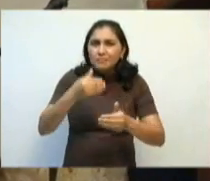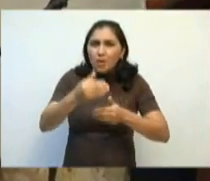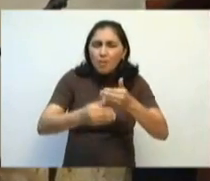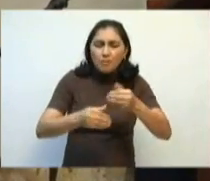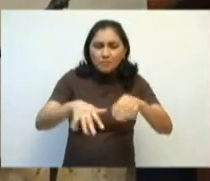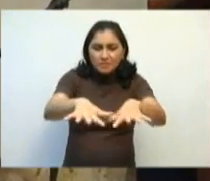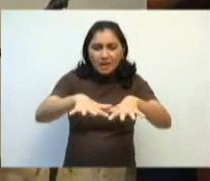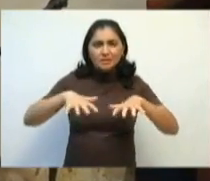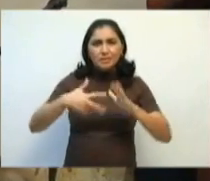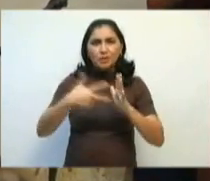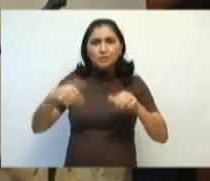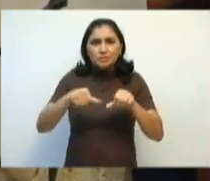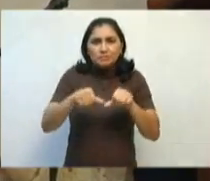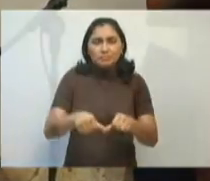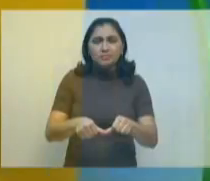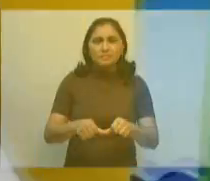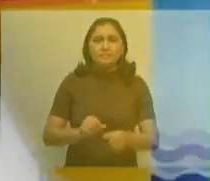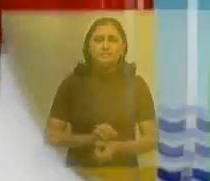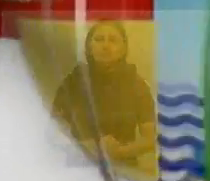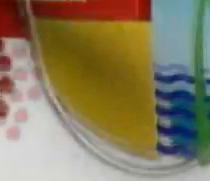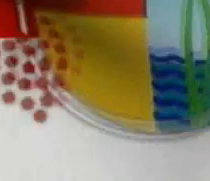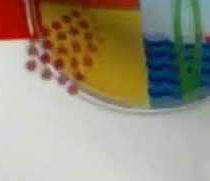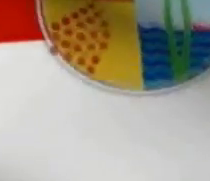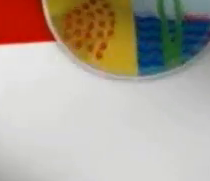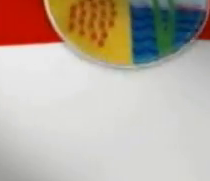esa gran asamblea constituyente.